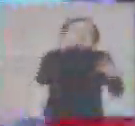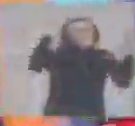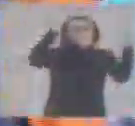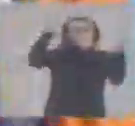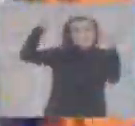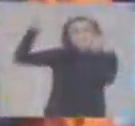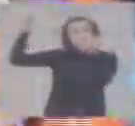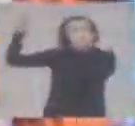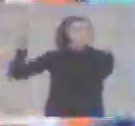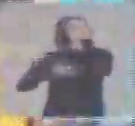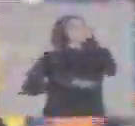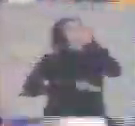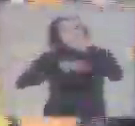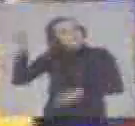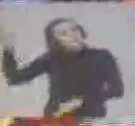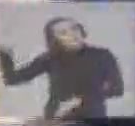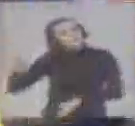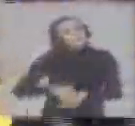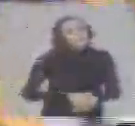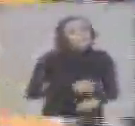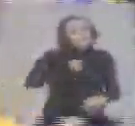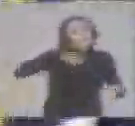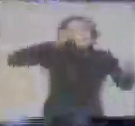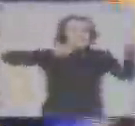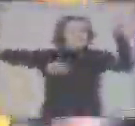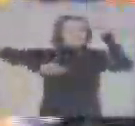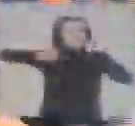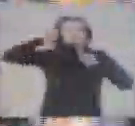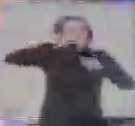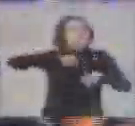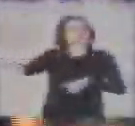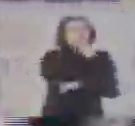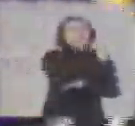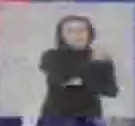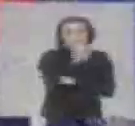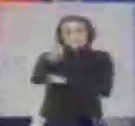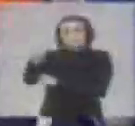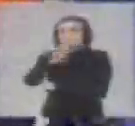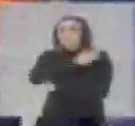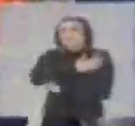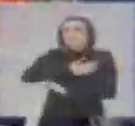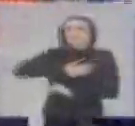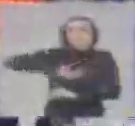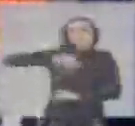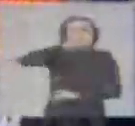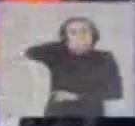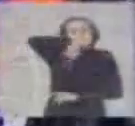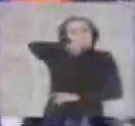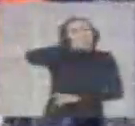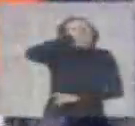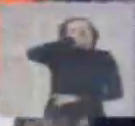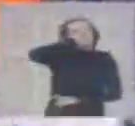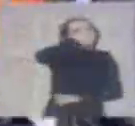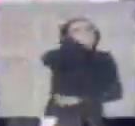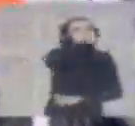que ir y entre lágrimas te digo, quiero que recuerdes